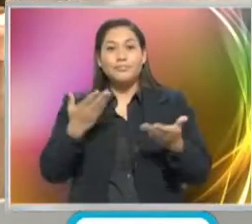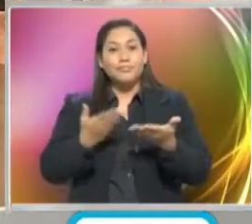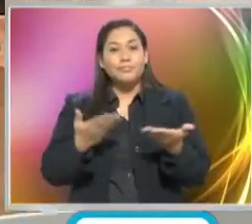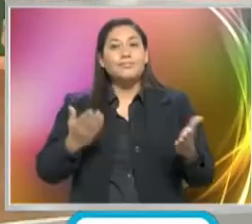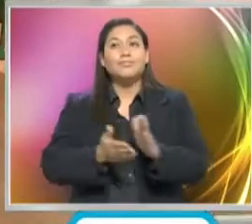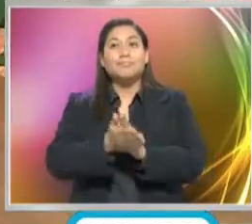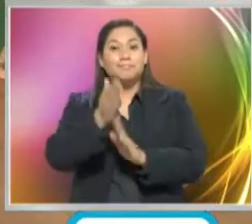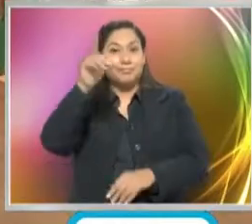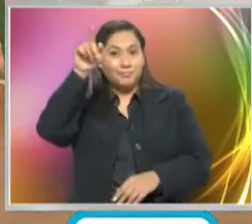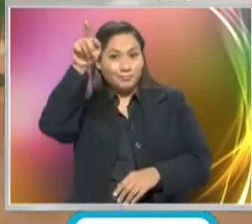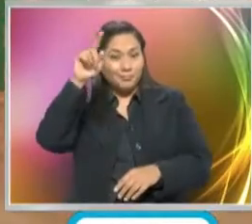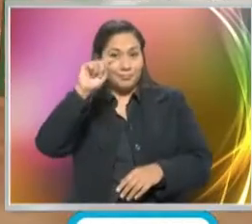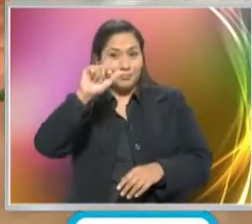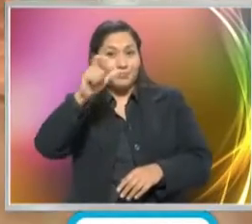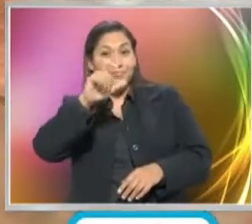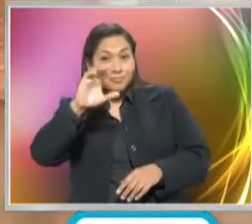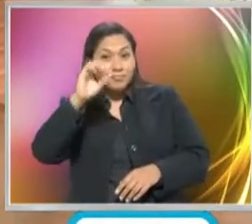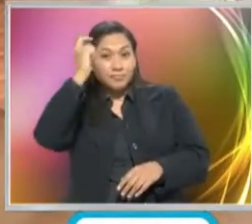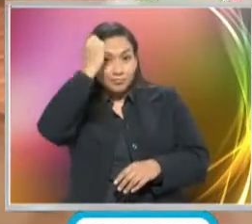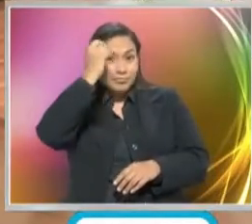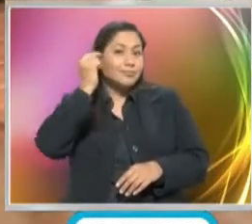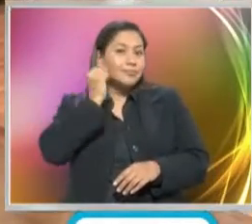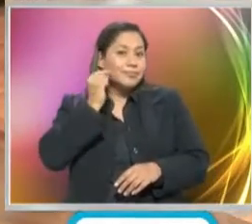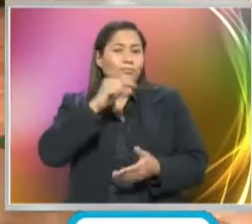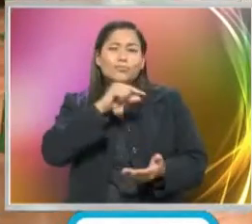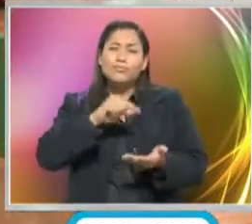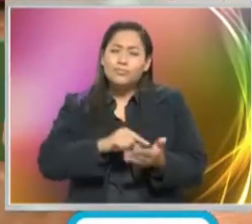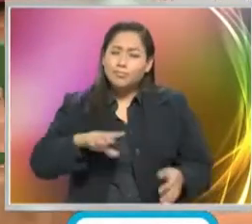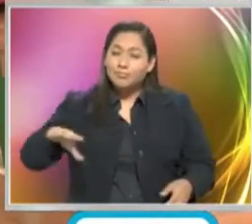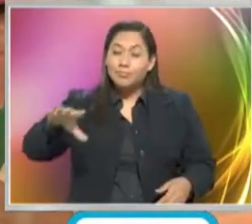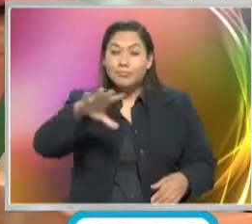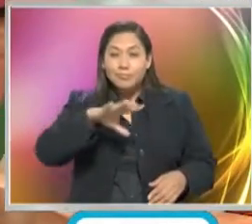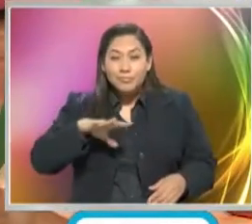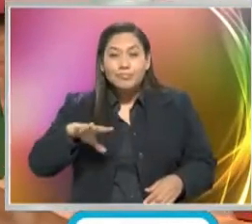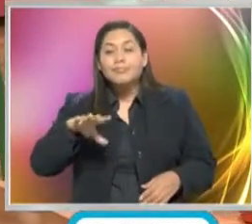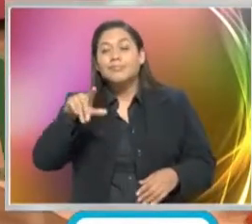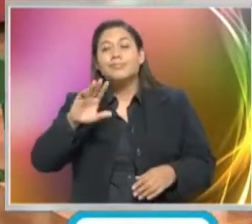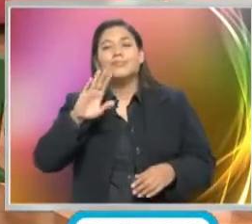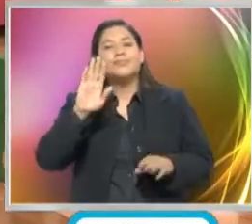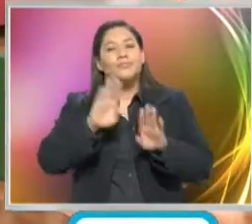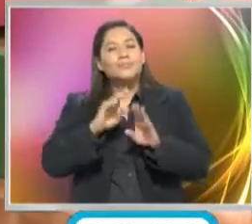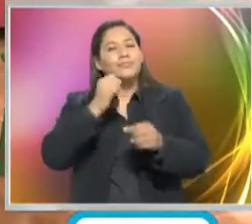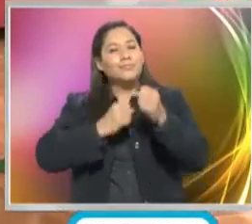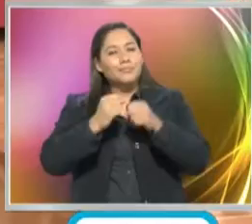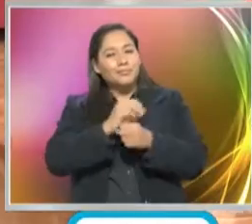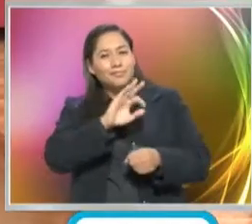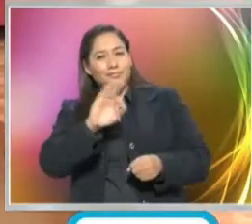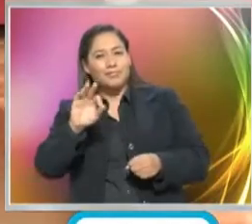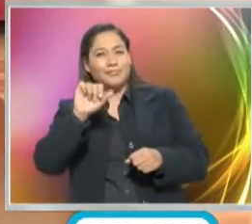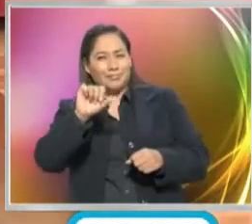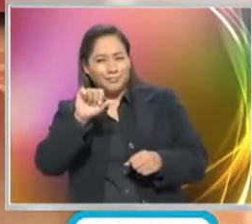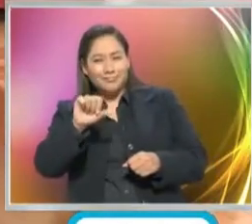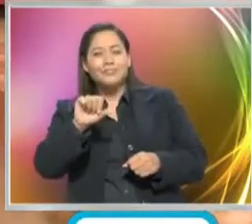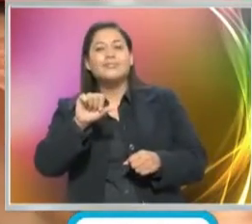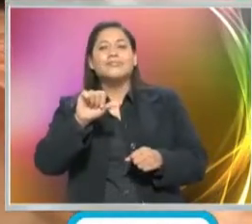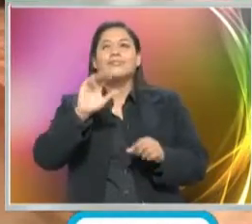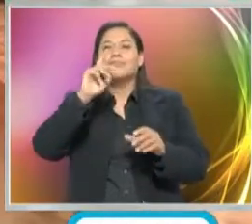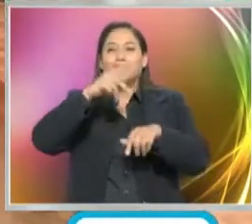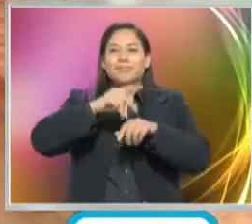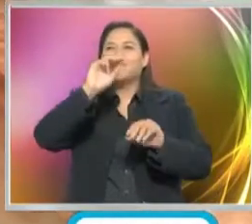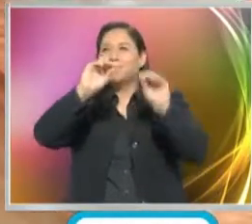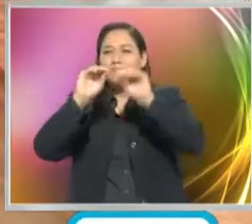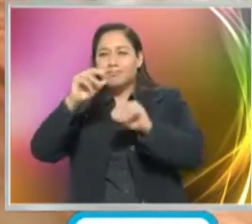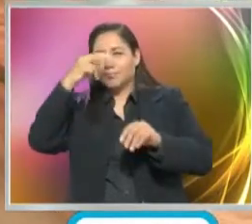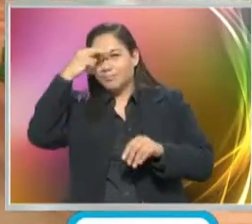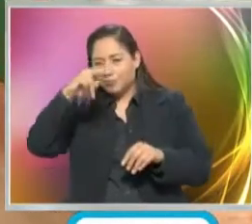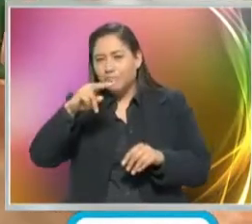Y ahora nos vamos a ir a Taxco, que es pues un lugar en el que emulamos al barroco mexicano tardío, Enrique, Sí. a